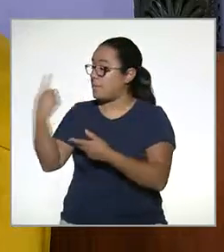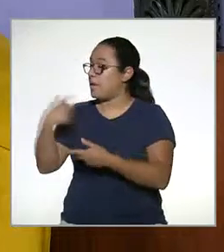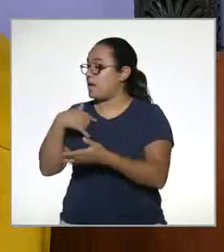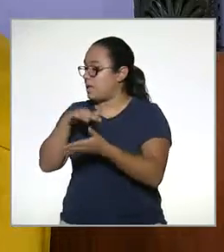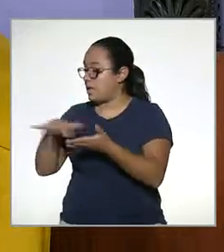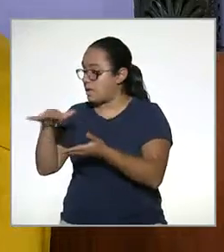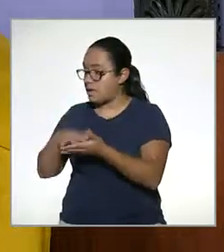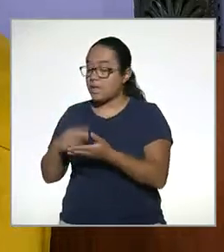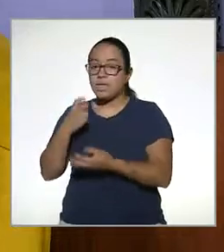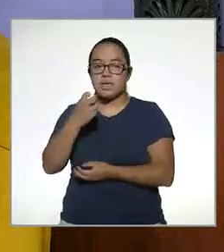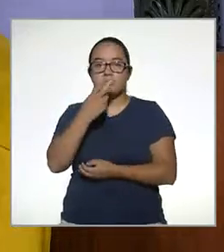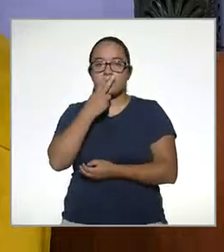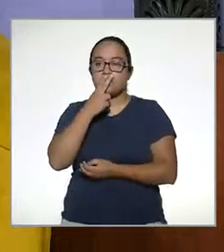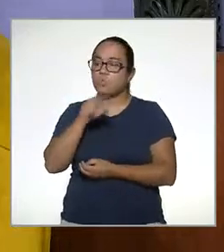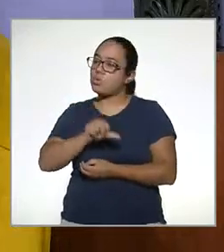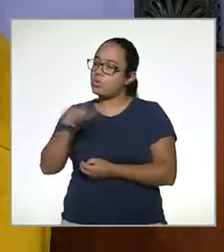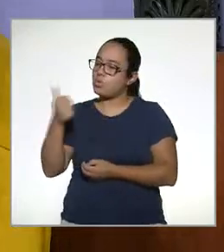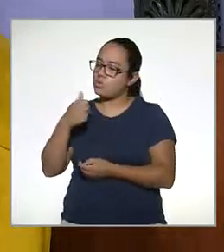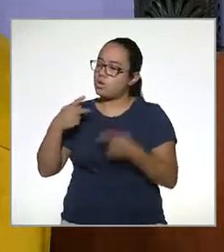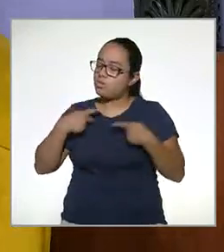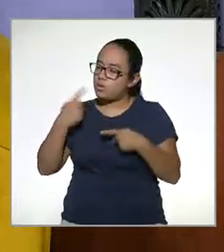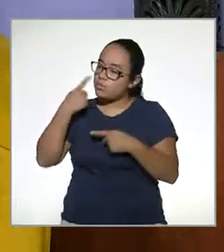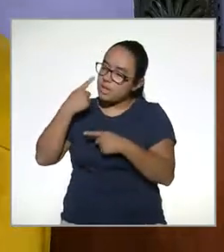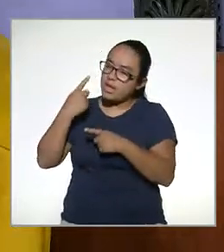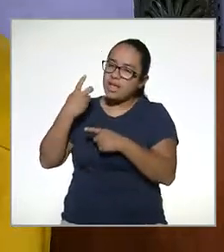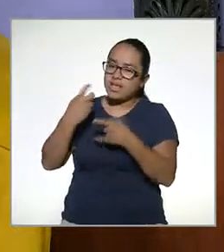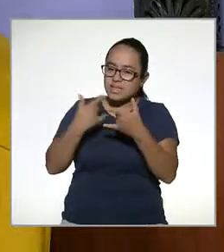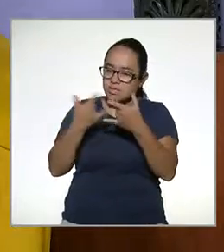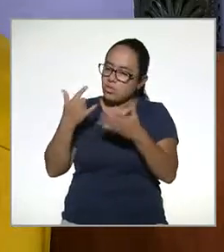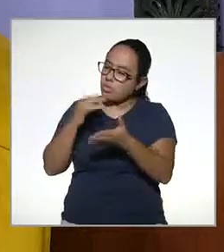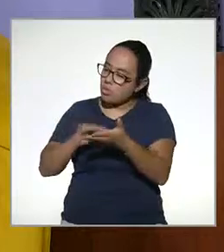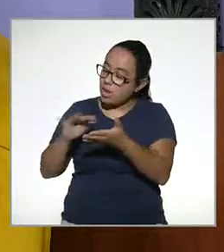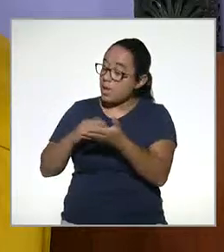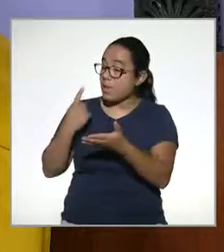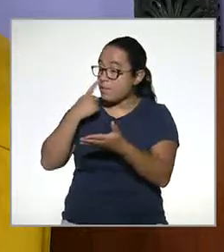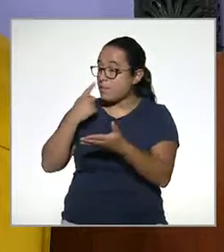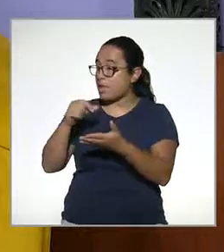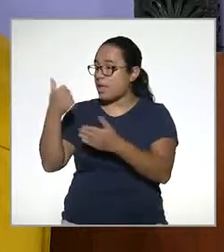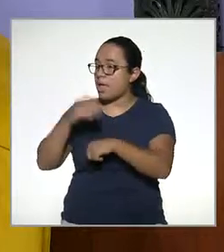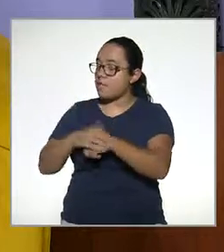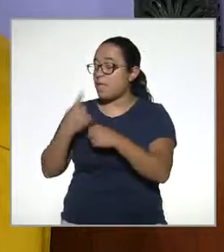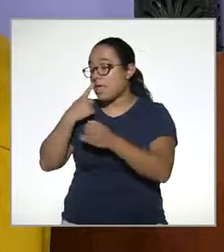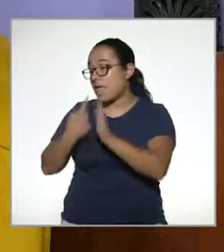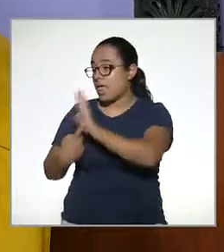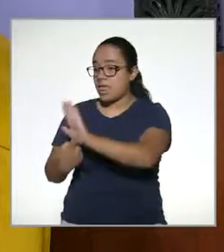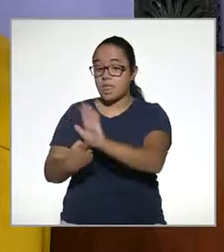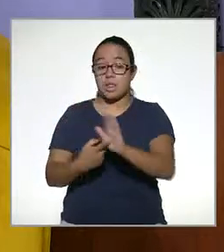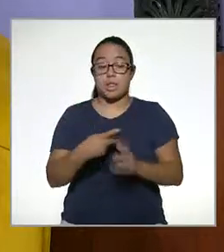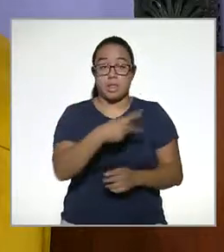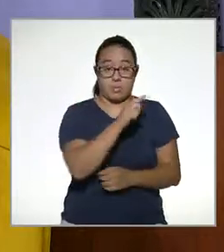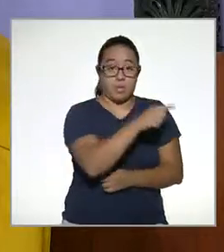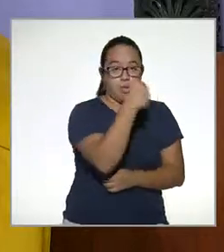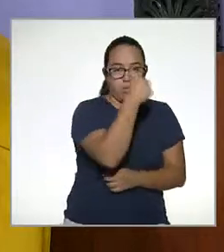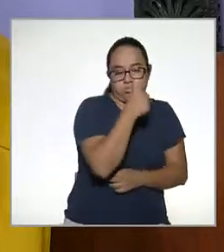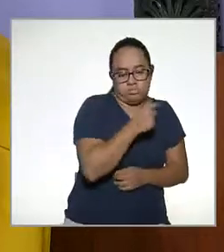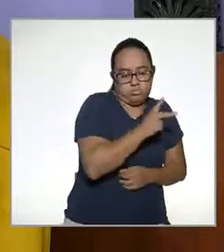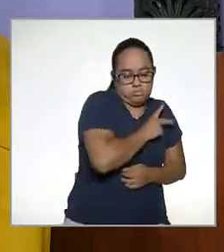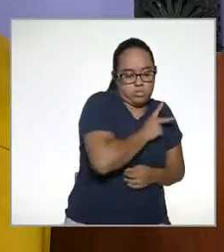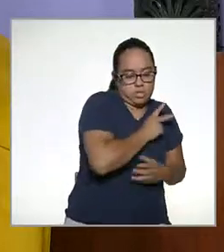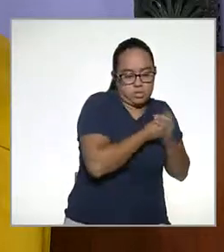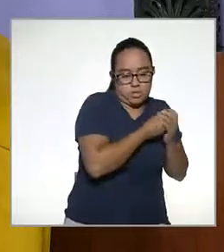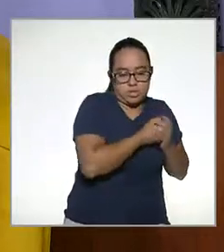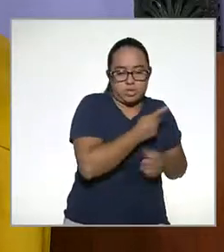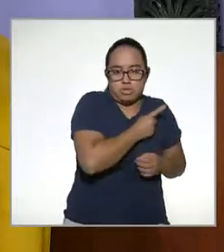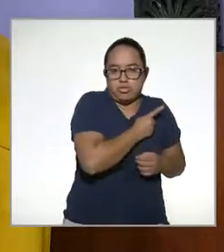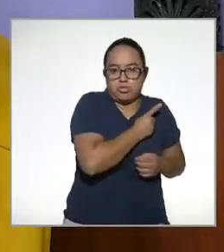Eventualmente le permite que haya otro con quien compartir el cuento, el libro que leyó, la novela, la comparte con los amigos. El autista no lo hará. Y para llegar a ese,